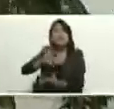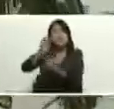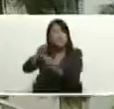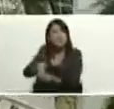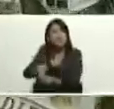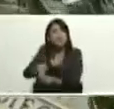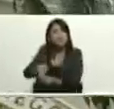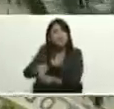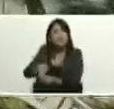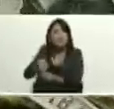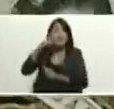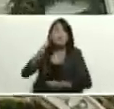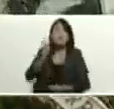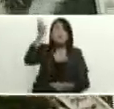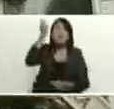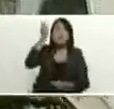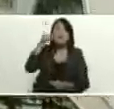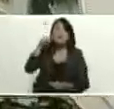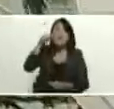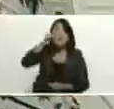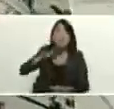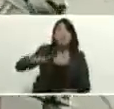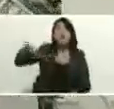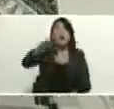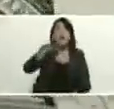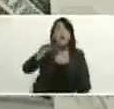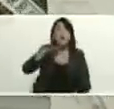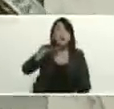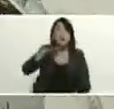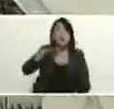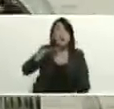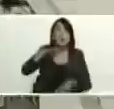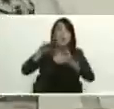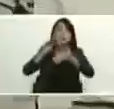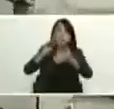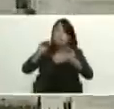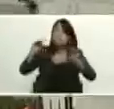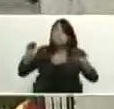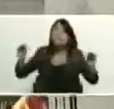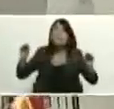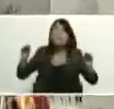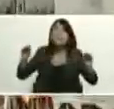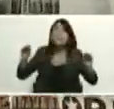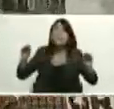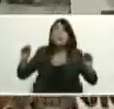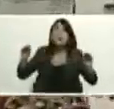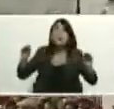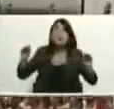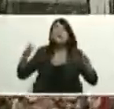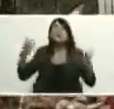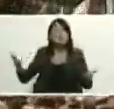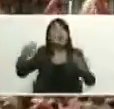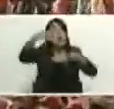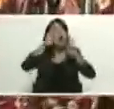Primera vez que nuestro pueblo fue convocado para ser escuchado de verdad.